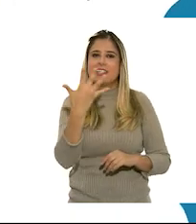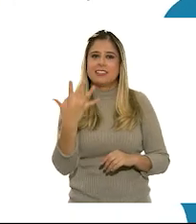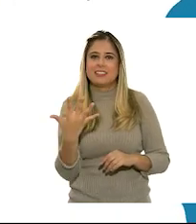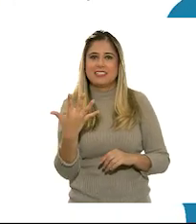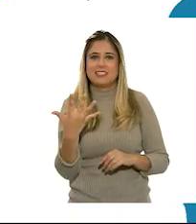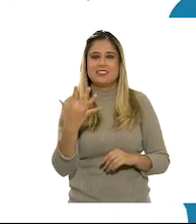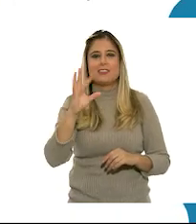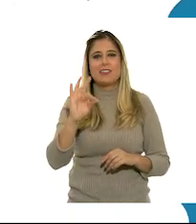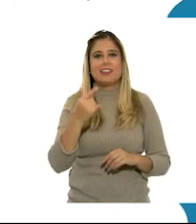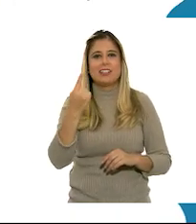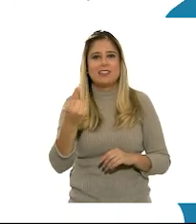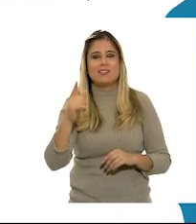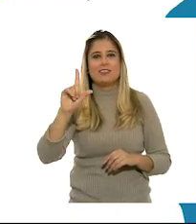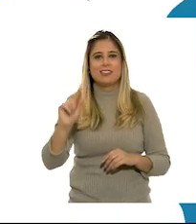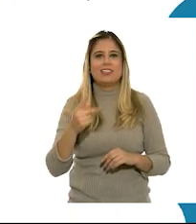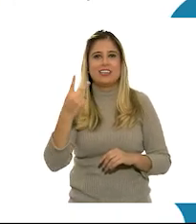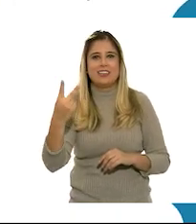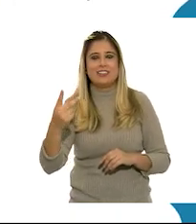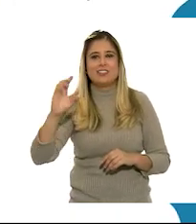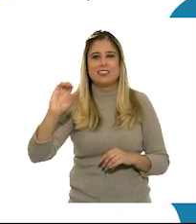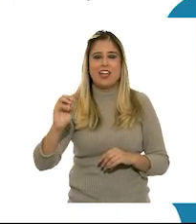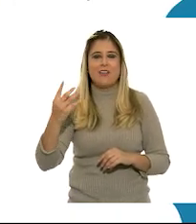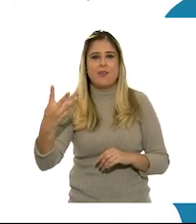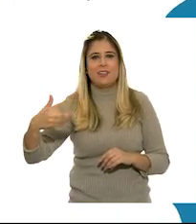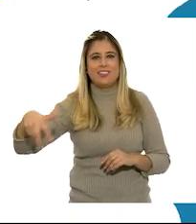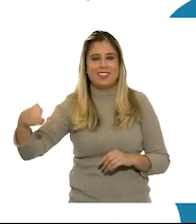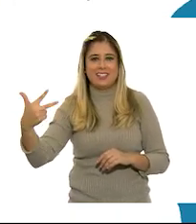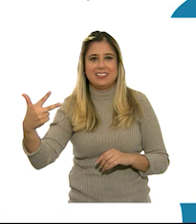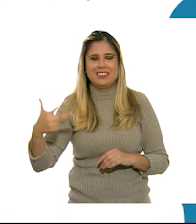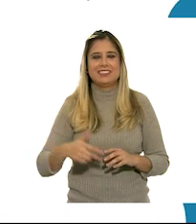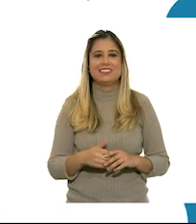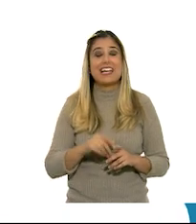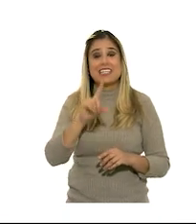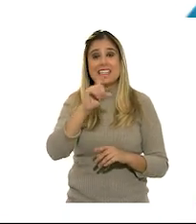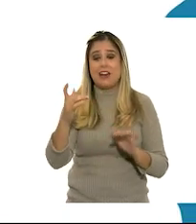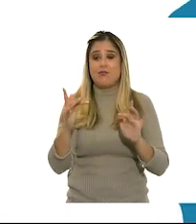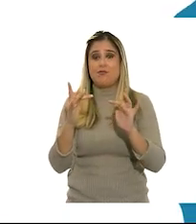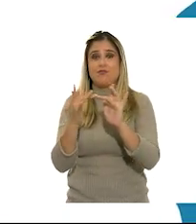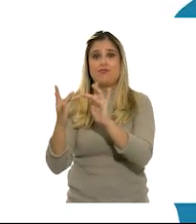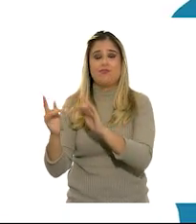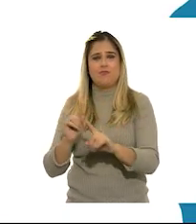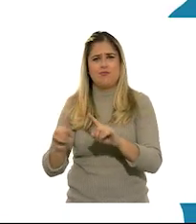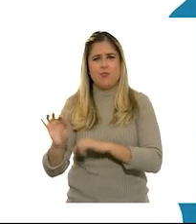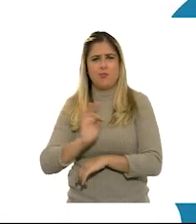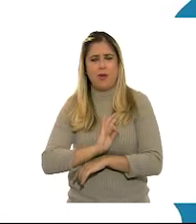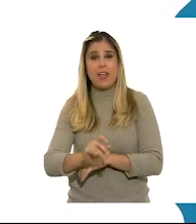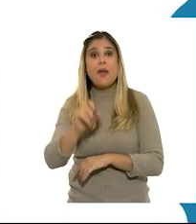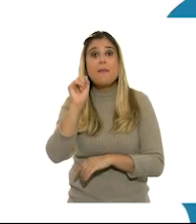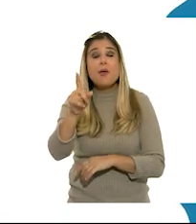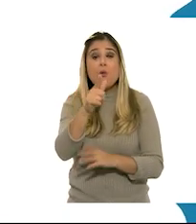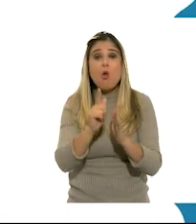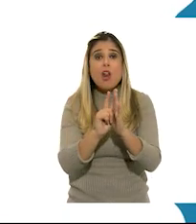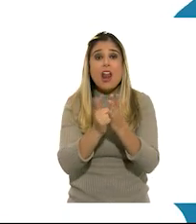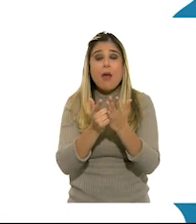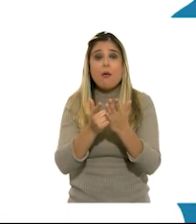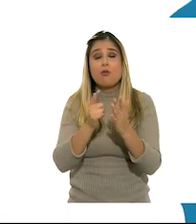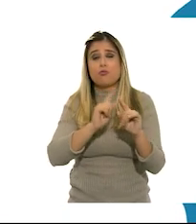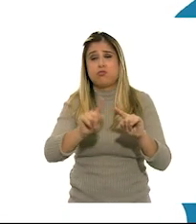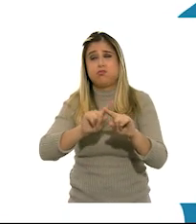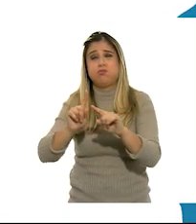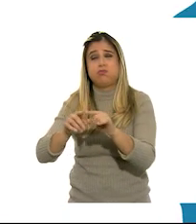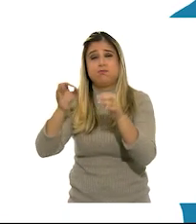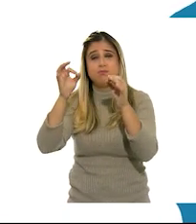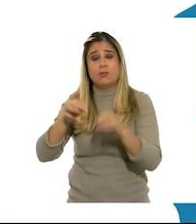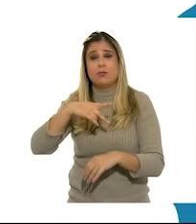55 41 72 04 13, con 100 líneas. También puedes encontrar los libros de texto en la